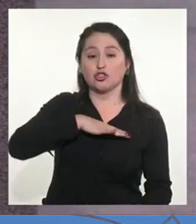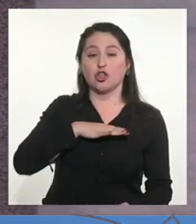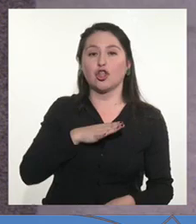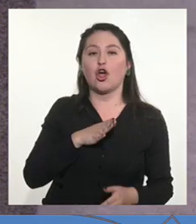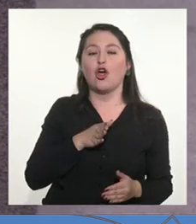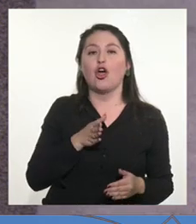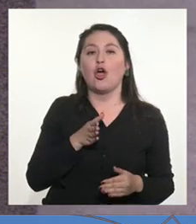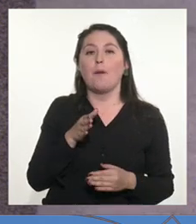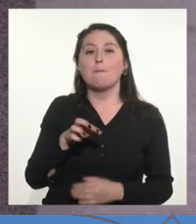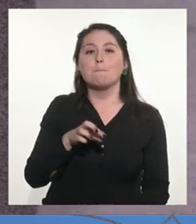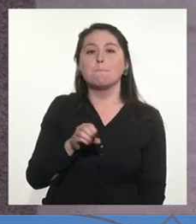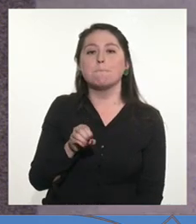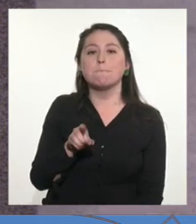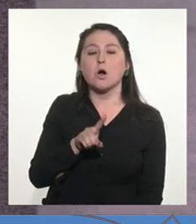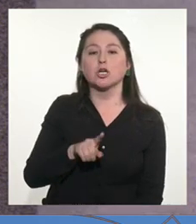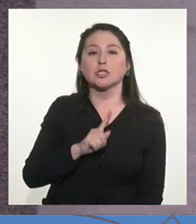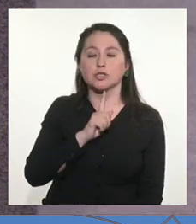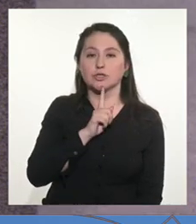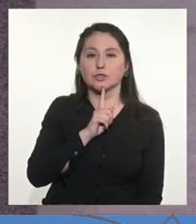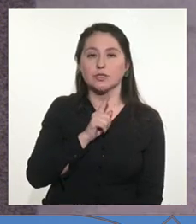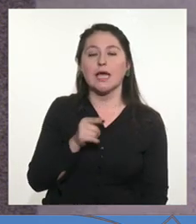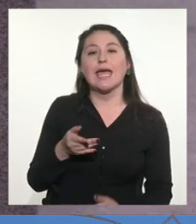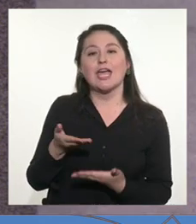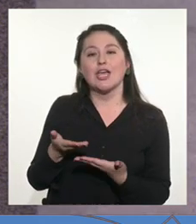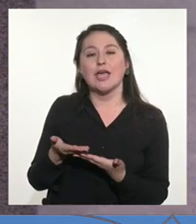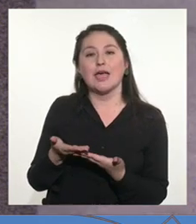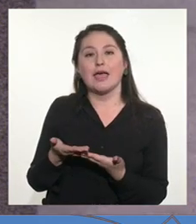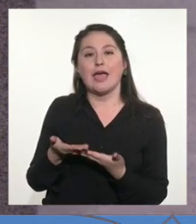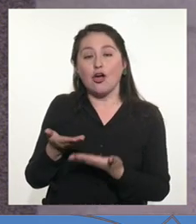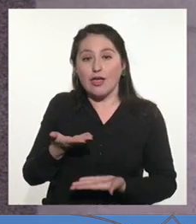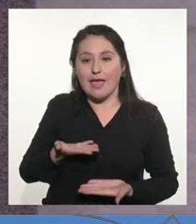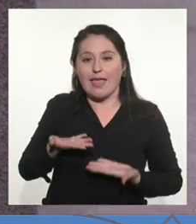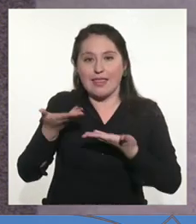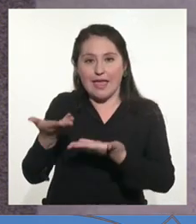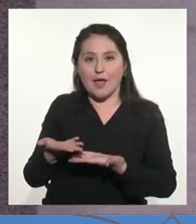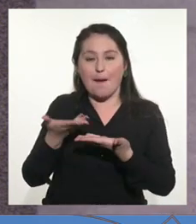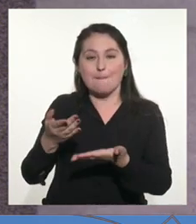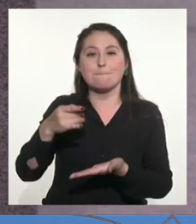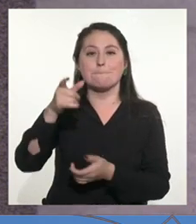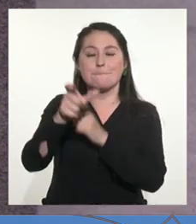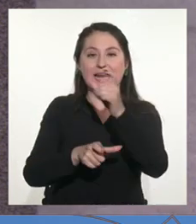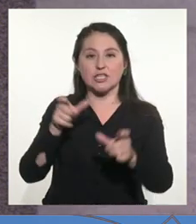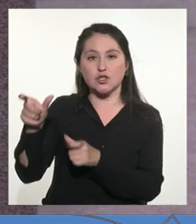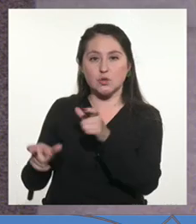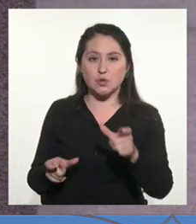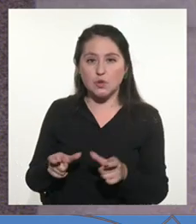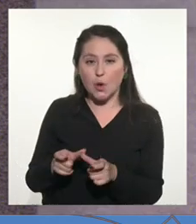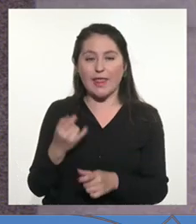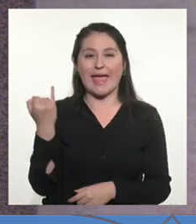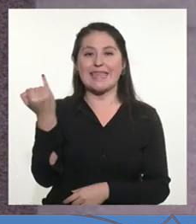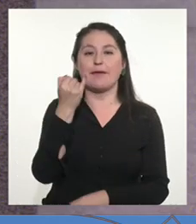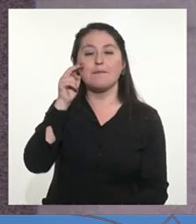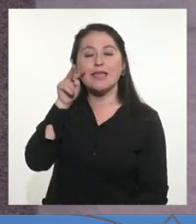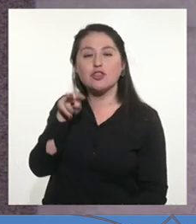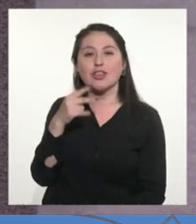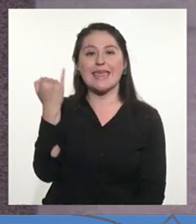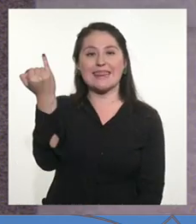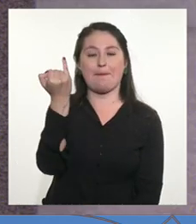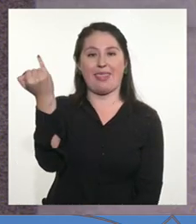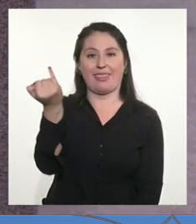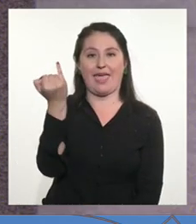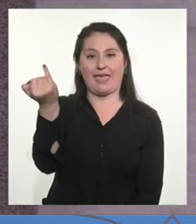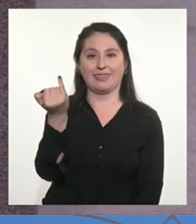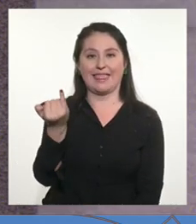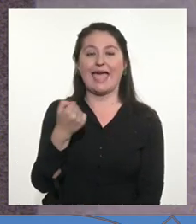pero el post justamente le provee a los científicos hoy y le provee a los parlamentarios visiones independientes respecto a